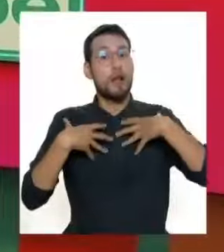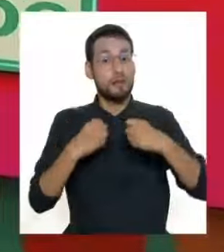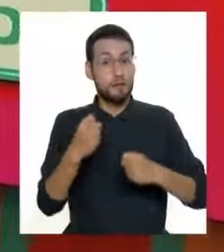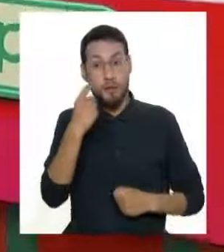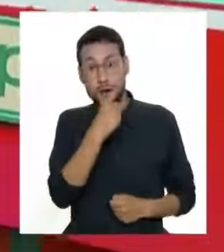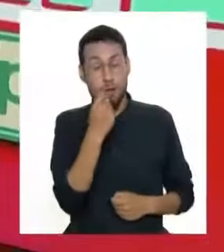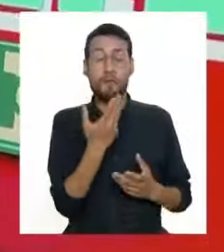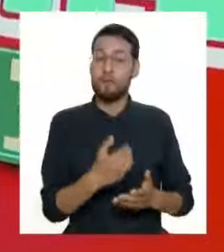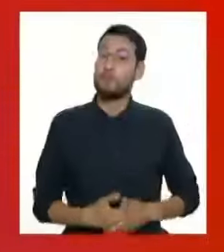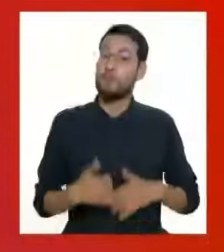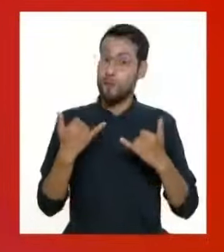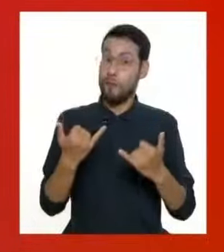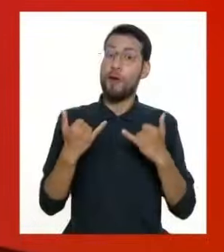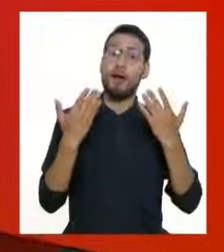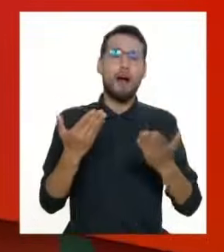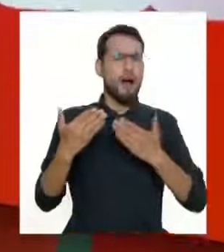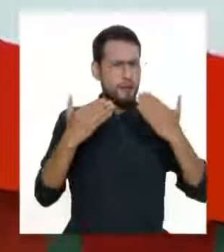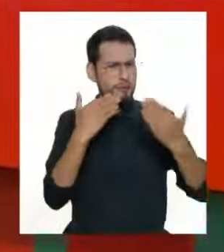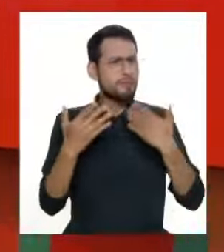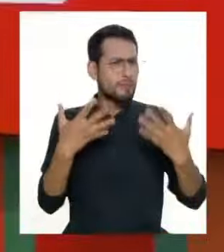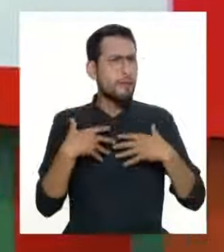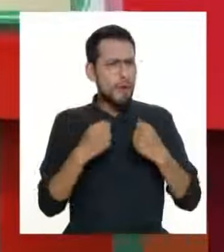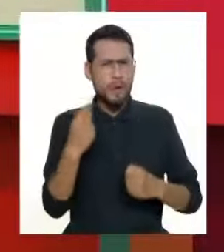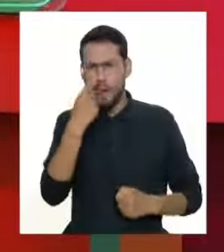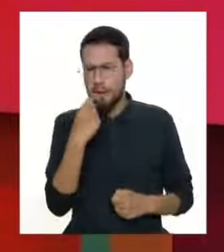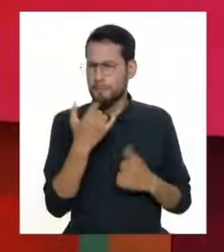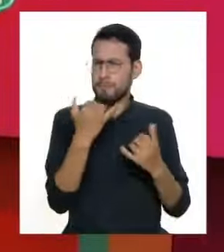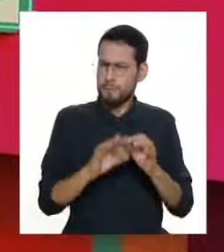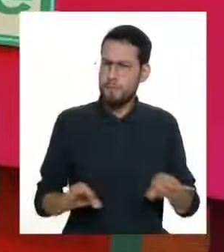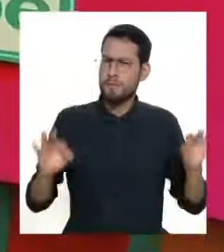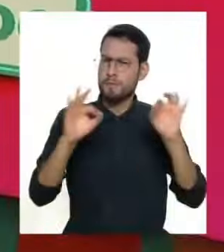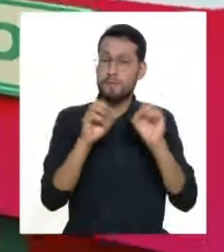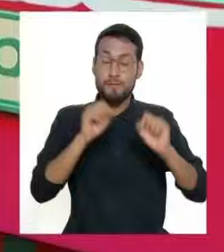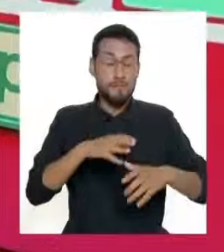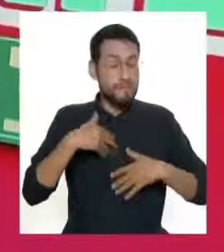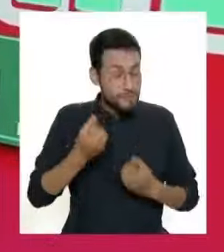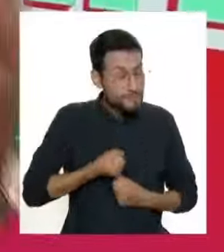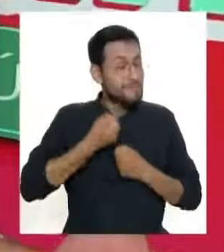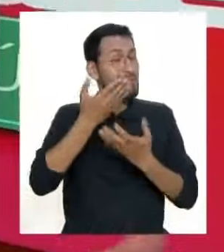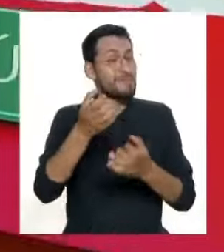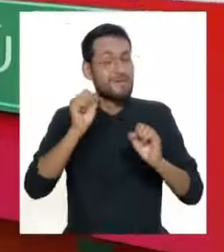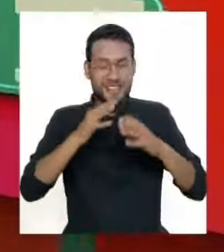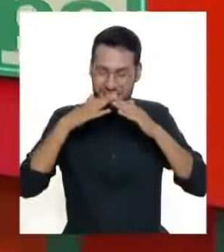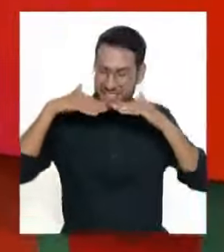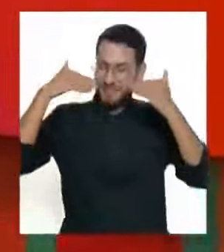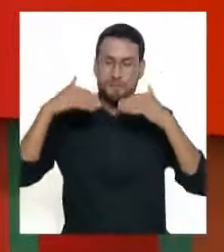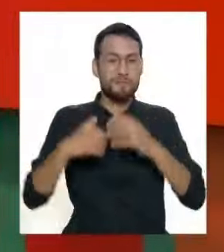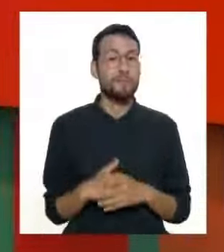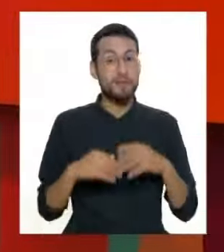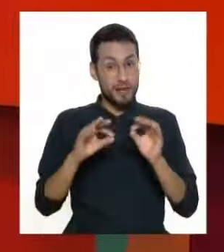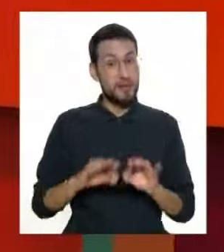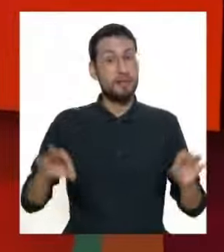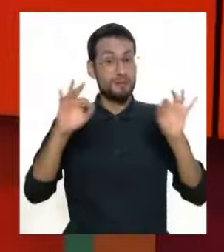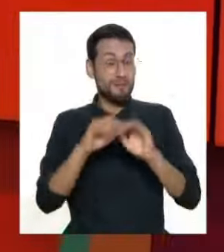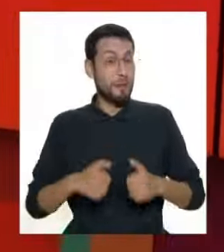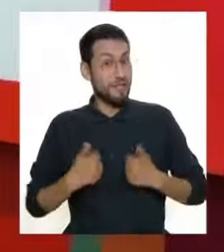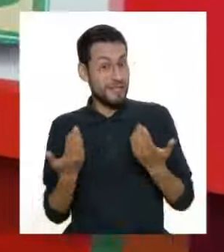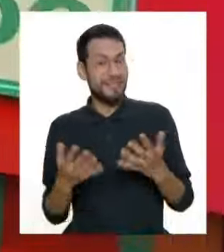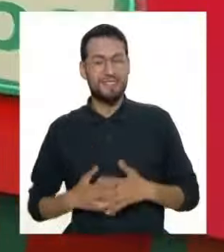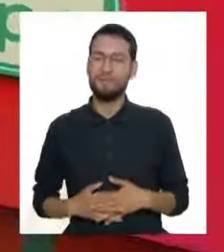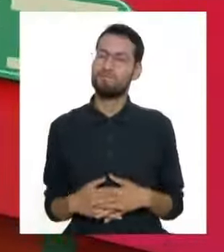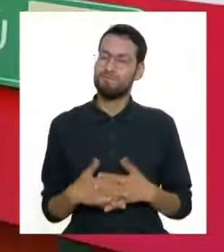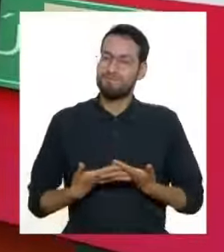Bucal. Y así que hoy hablaremos acerca de esa salud oral y lo importante que es para expresarnos y para sonreír, que es tan importante en la vida. Así